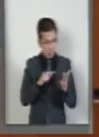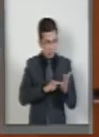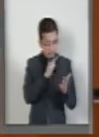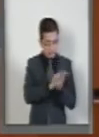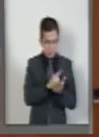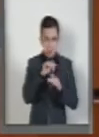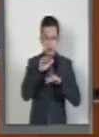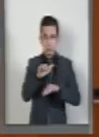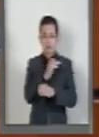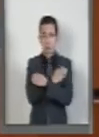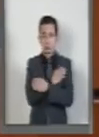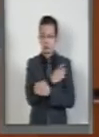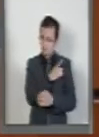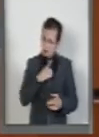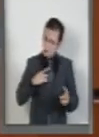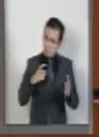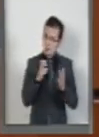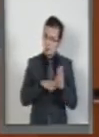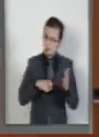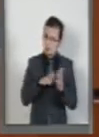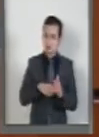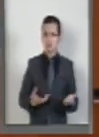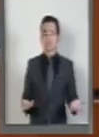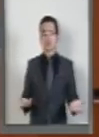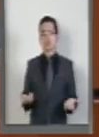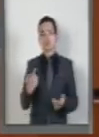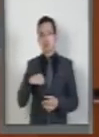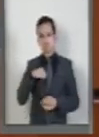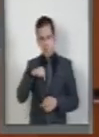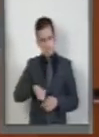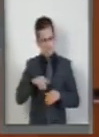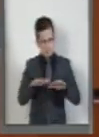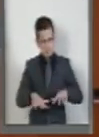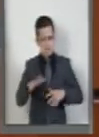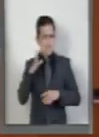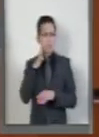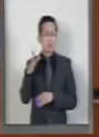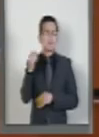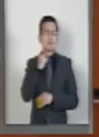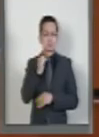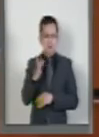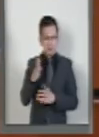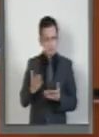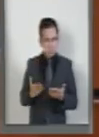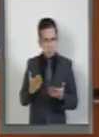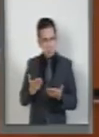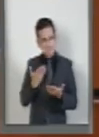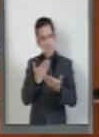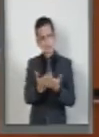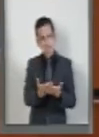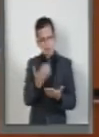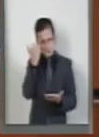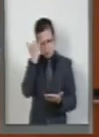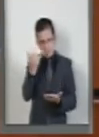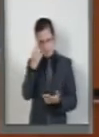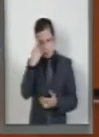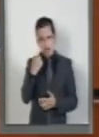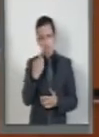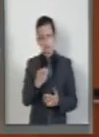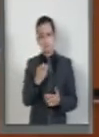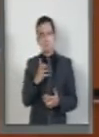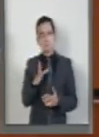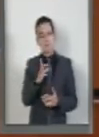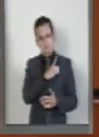materia educativa. Nosotros mismos en este Senado hemos presentado iniciativas para que deje de existir esta